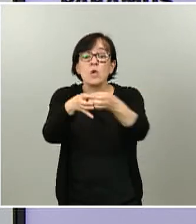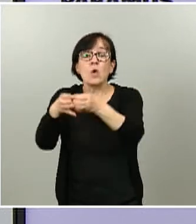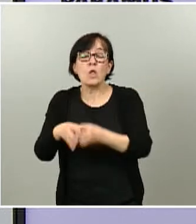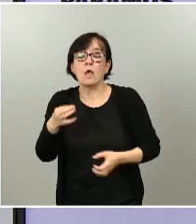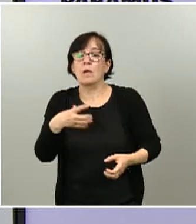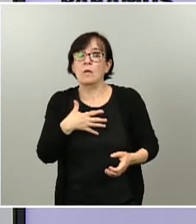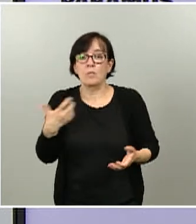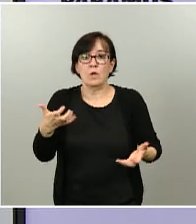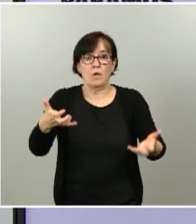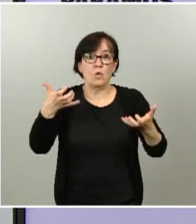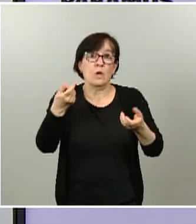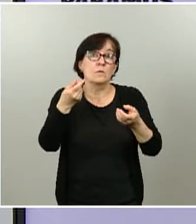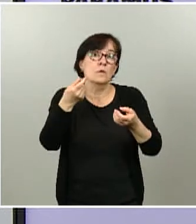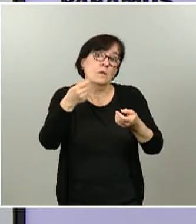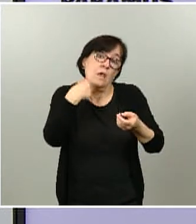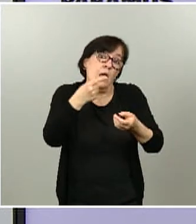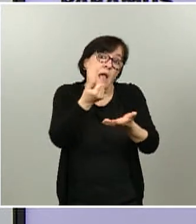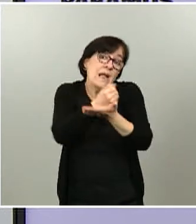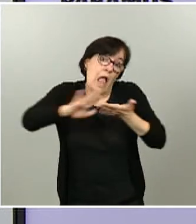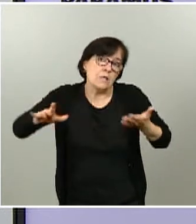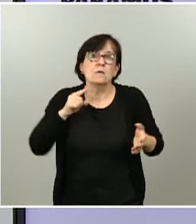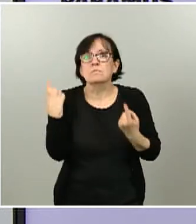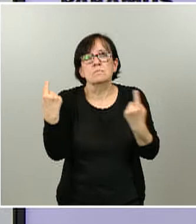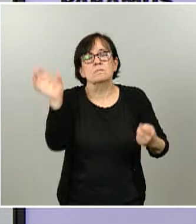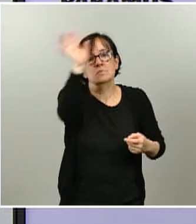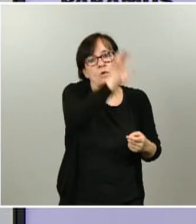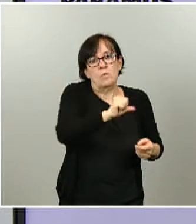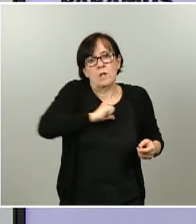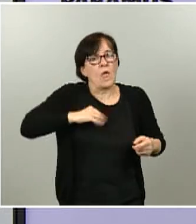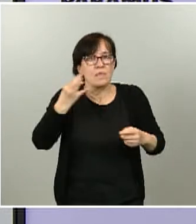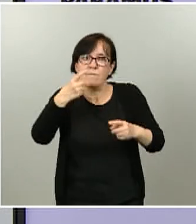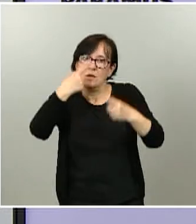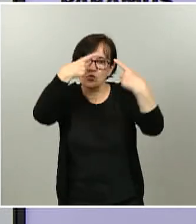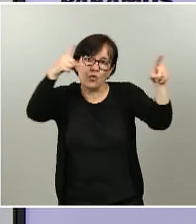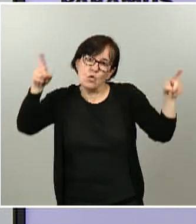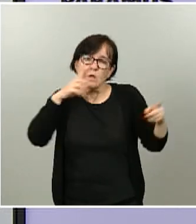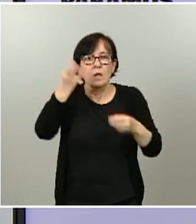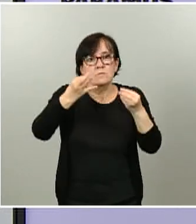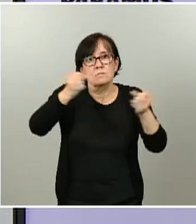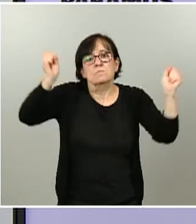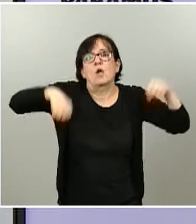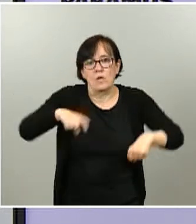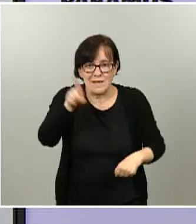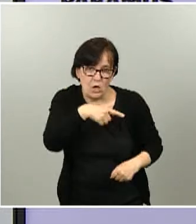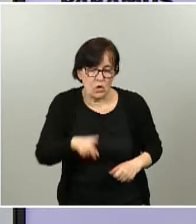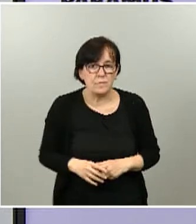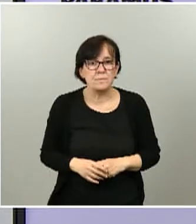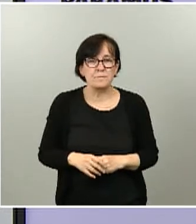gratuito, pues esto las comunidades autónomas y otros niveles administrativos tendrán que tomar la oportuna decisión. Sobre los corredores, lo